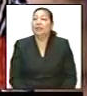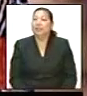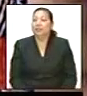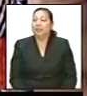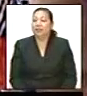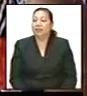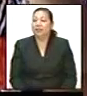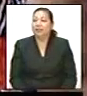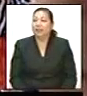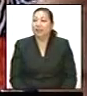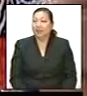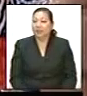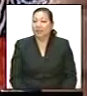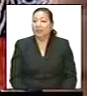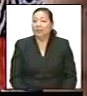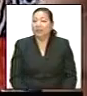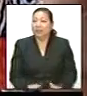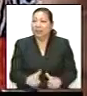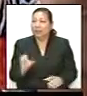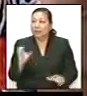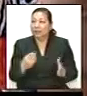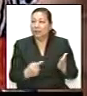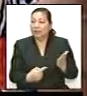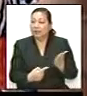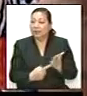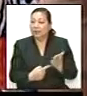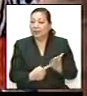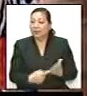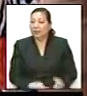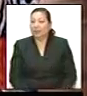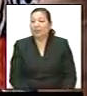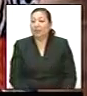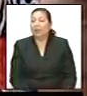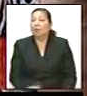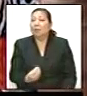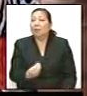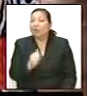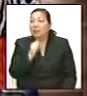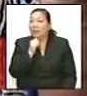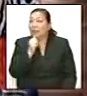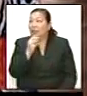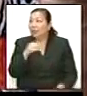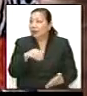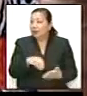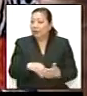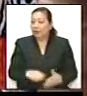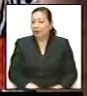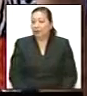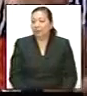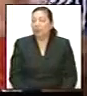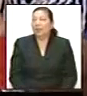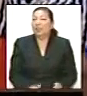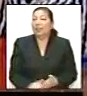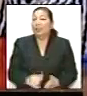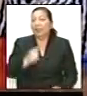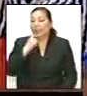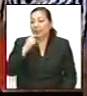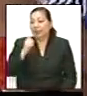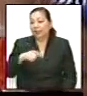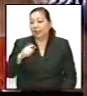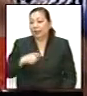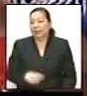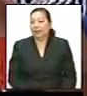saba en el área de ciencia y tecnología lo que nos falta a nosotros es darles que necesitamos